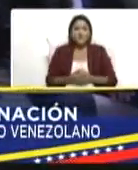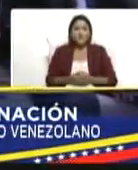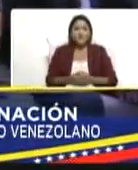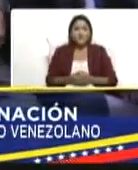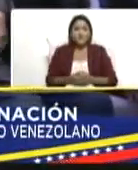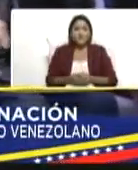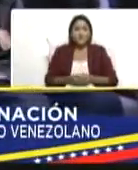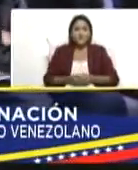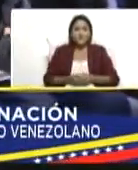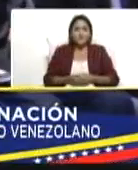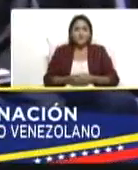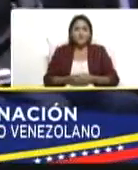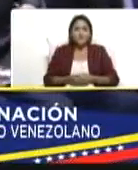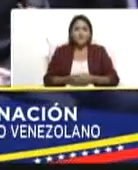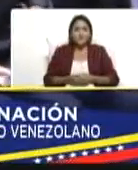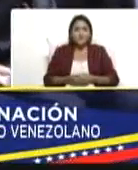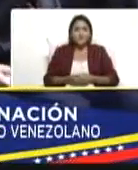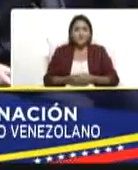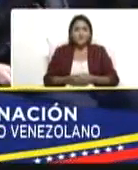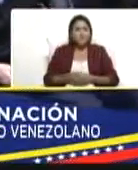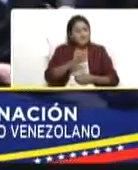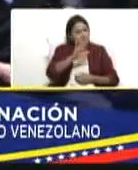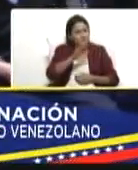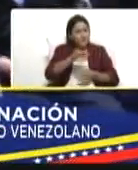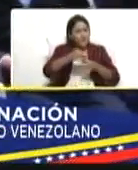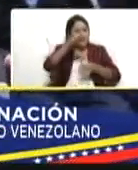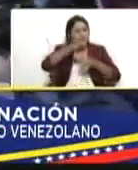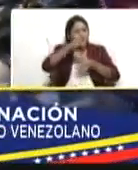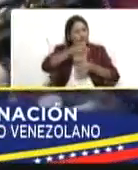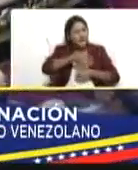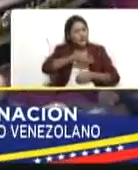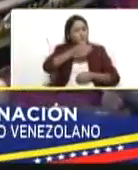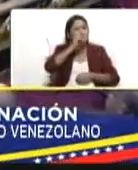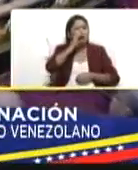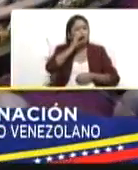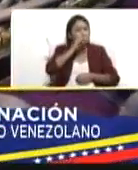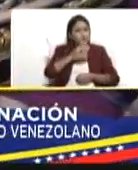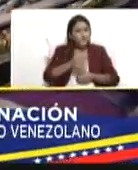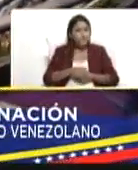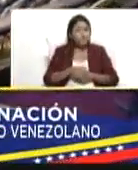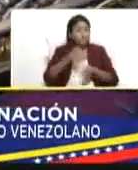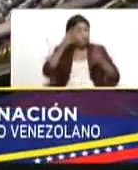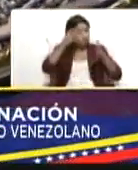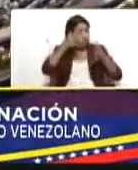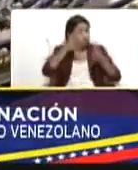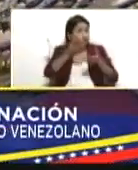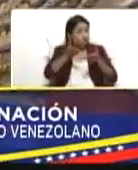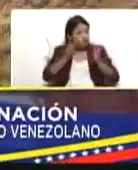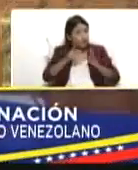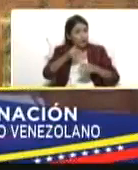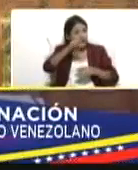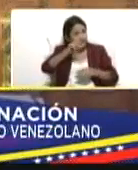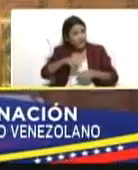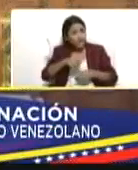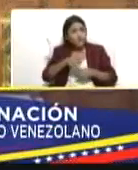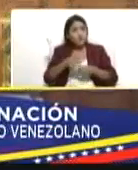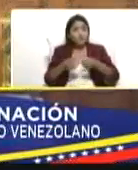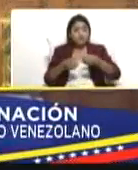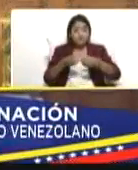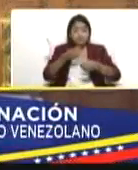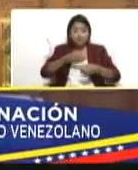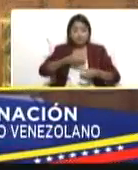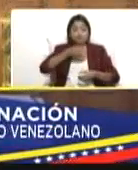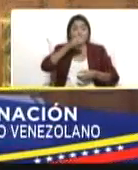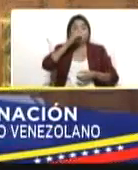todas vamos a tomarnos un malojillo con limón lo recomiendo malojillo es bueno